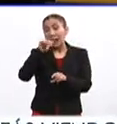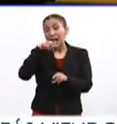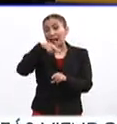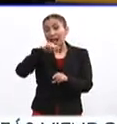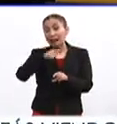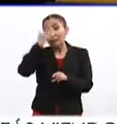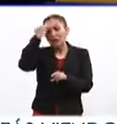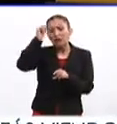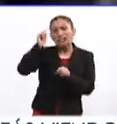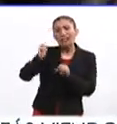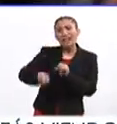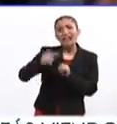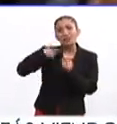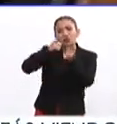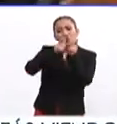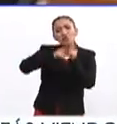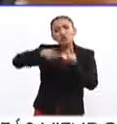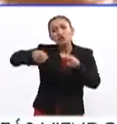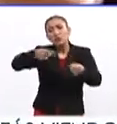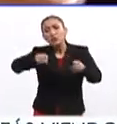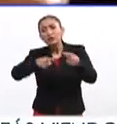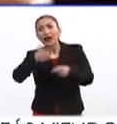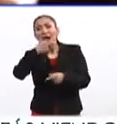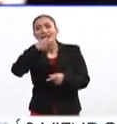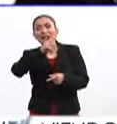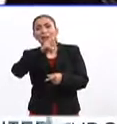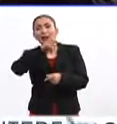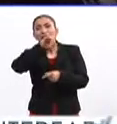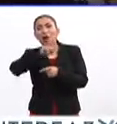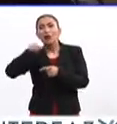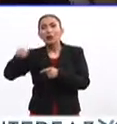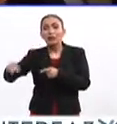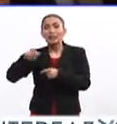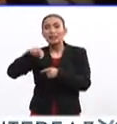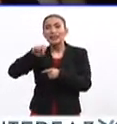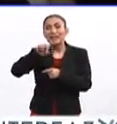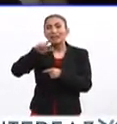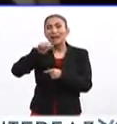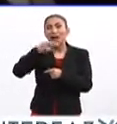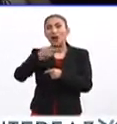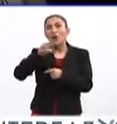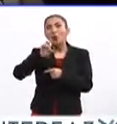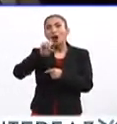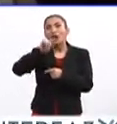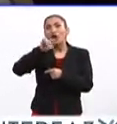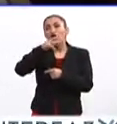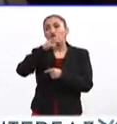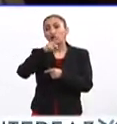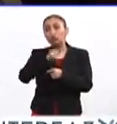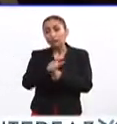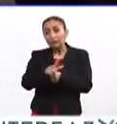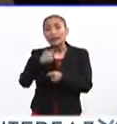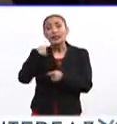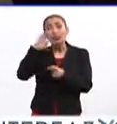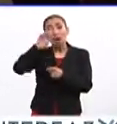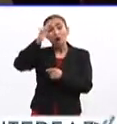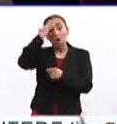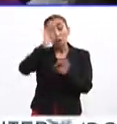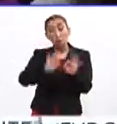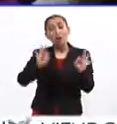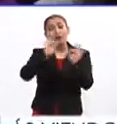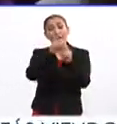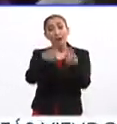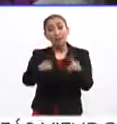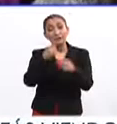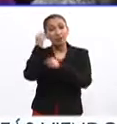para conocer más sobre las orquestas típicas Daniel García Blanco y Nezahualcóyotl, además de recuperar y reconocer la importancia